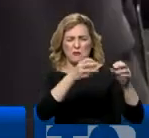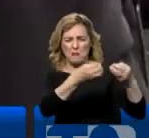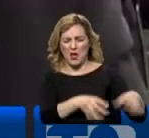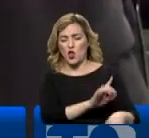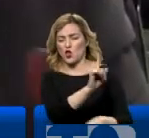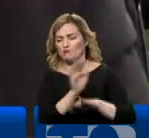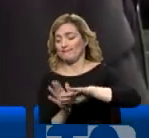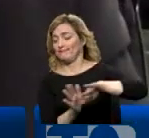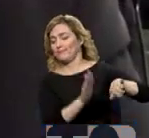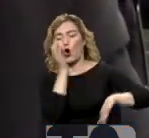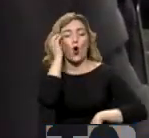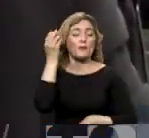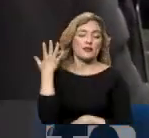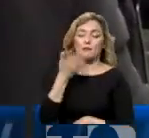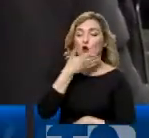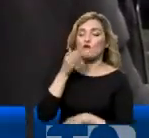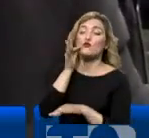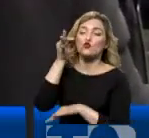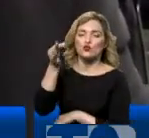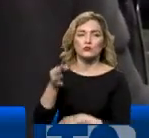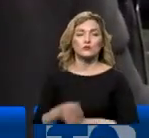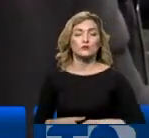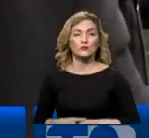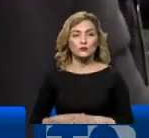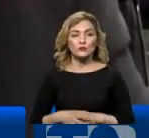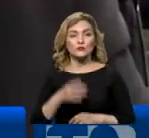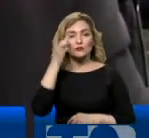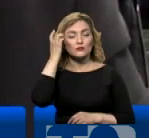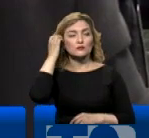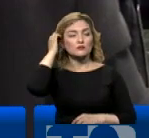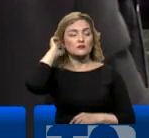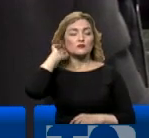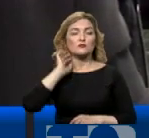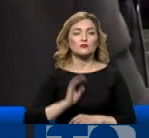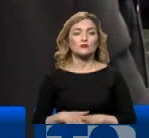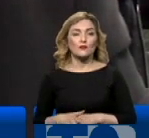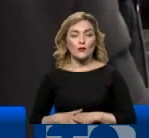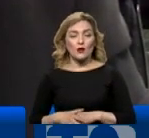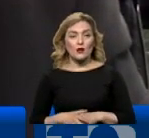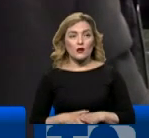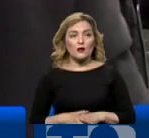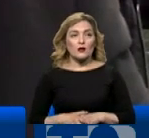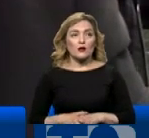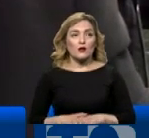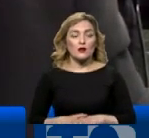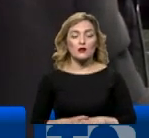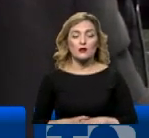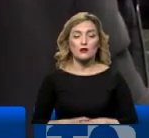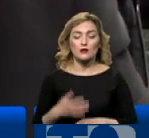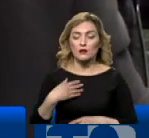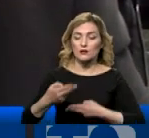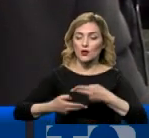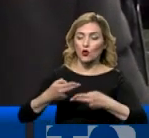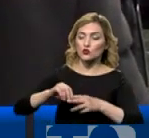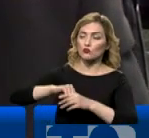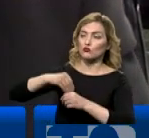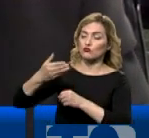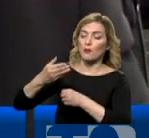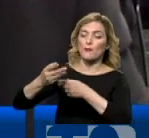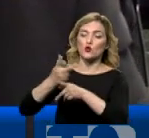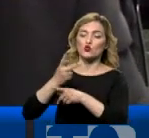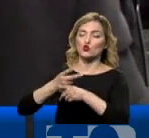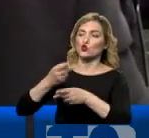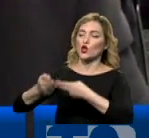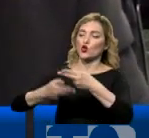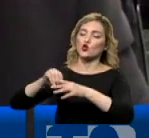futuro. Generar una mayor demanda del mercado ecuatoriano, buscar aumentar exportaciones, tratar